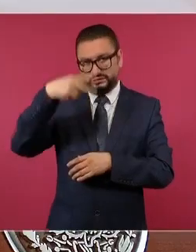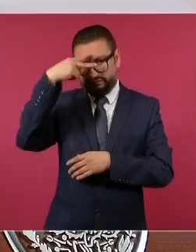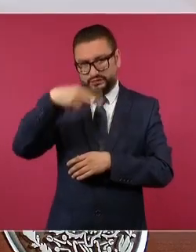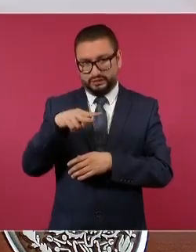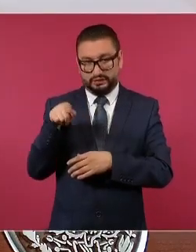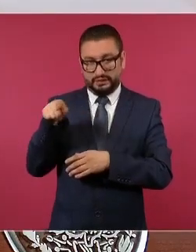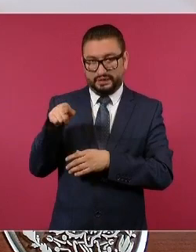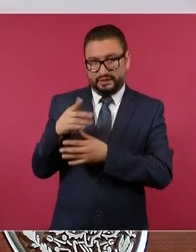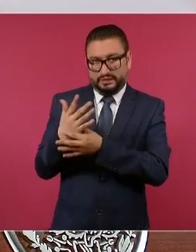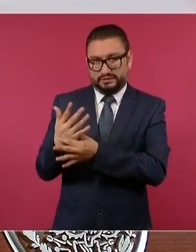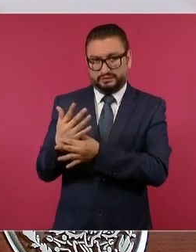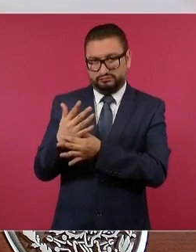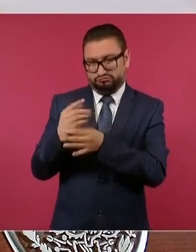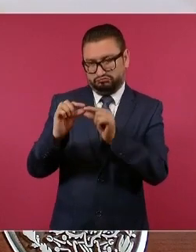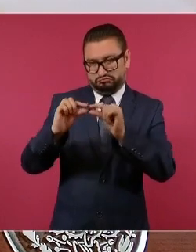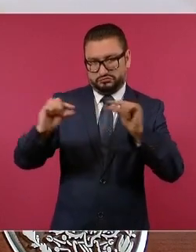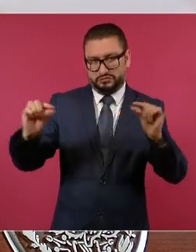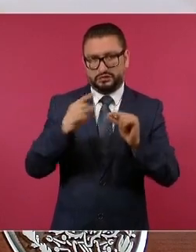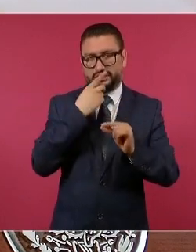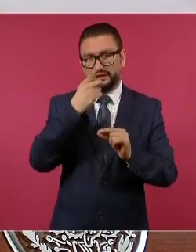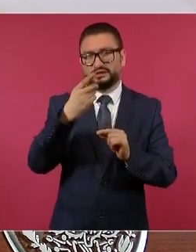México de